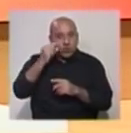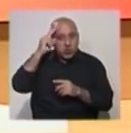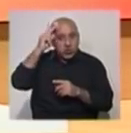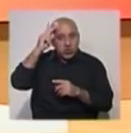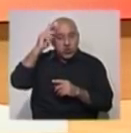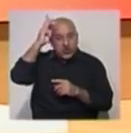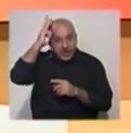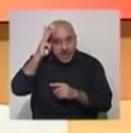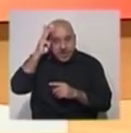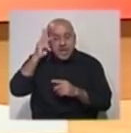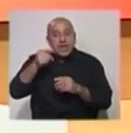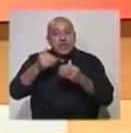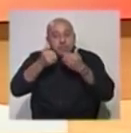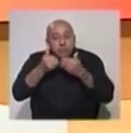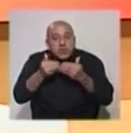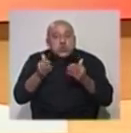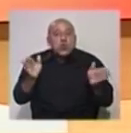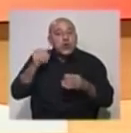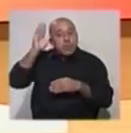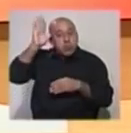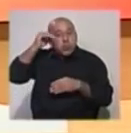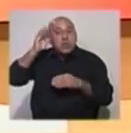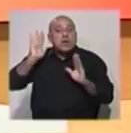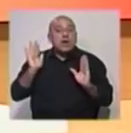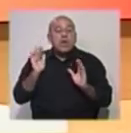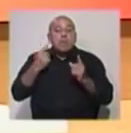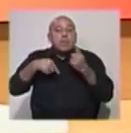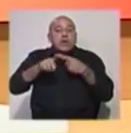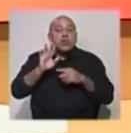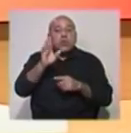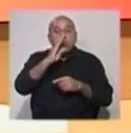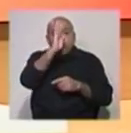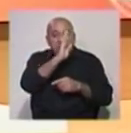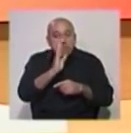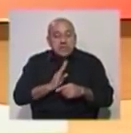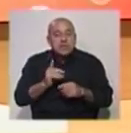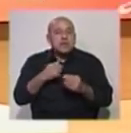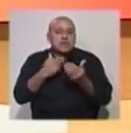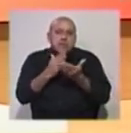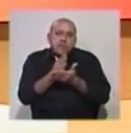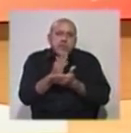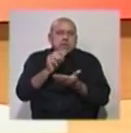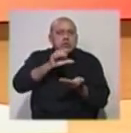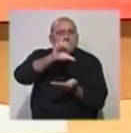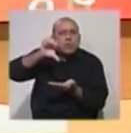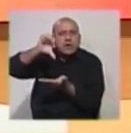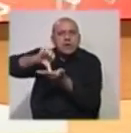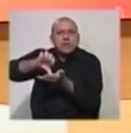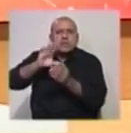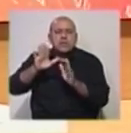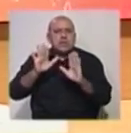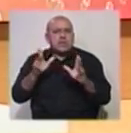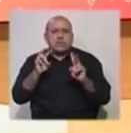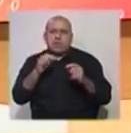se inició un periodo republicano, pero en un Brasil que ha sido históricamente un país sumamente elitista,